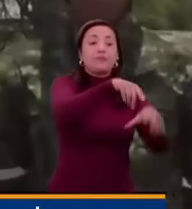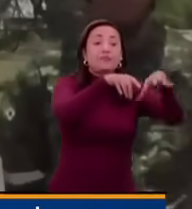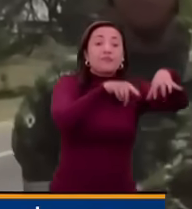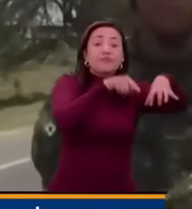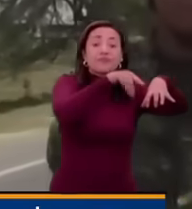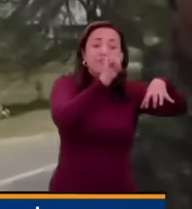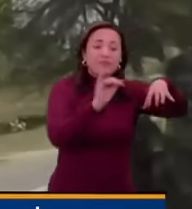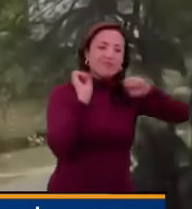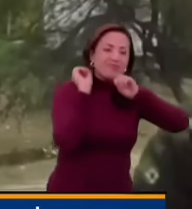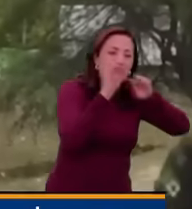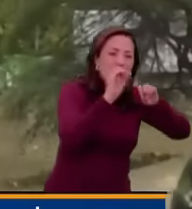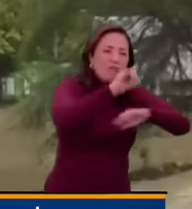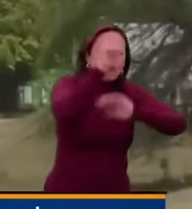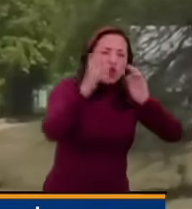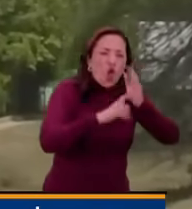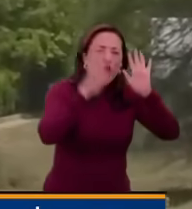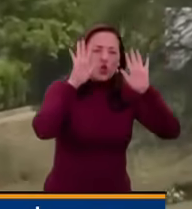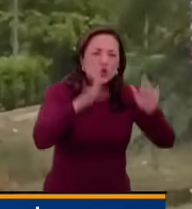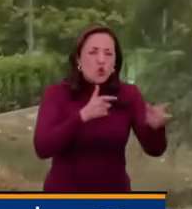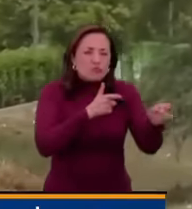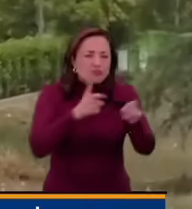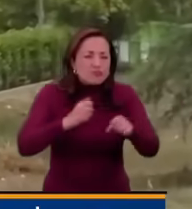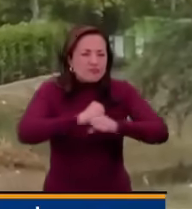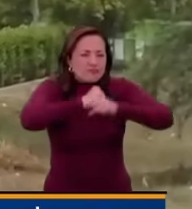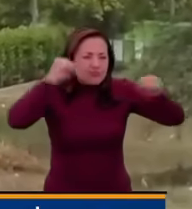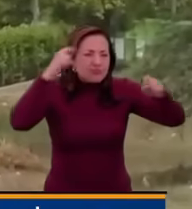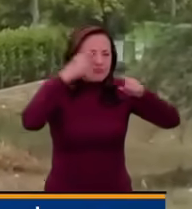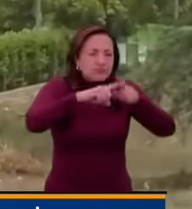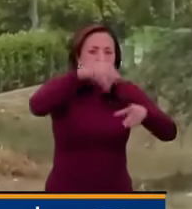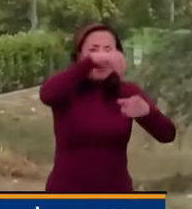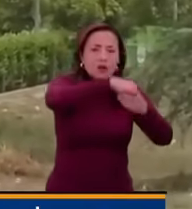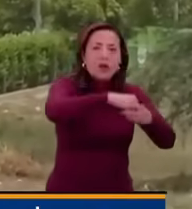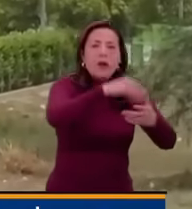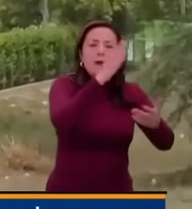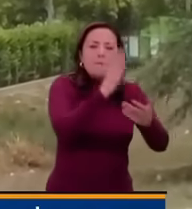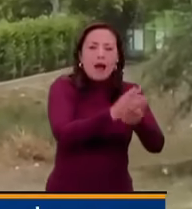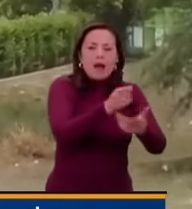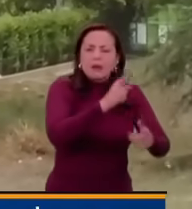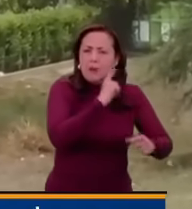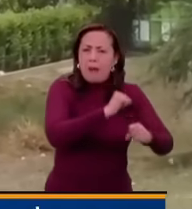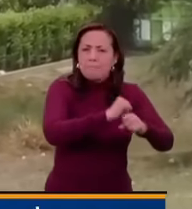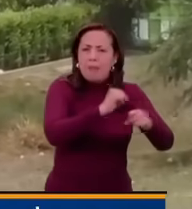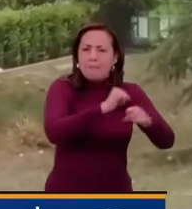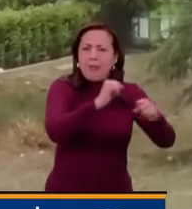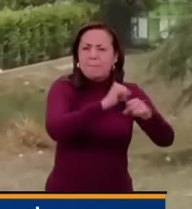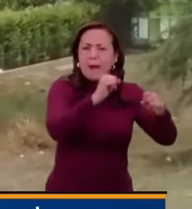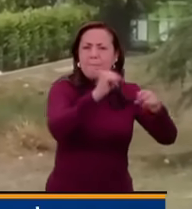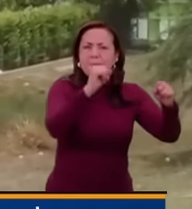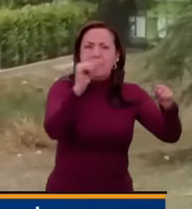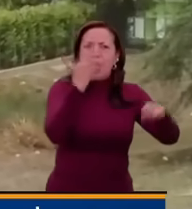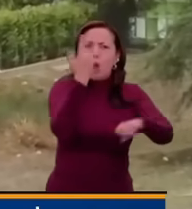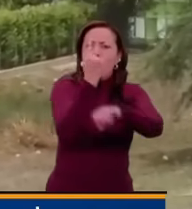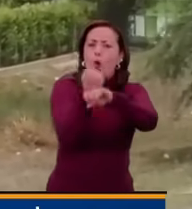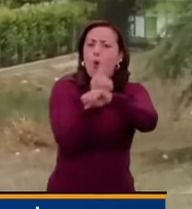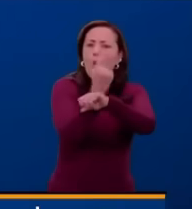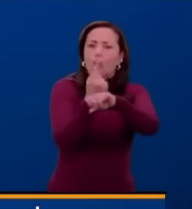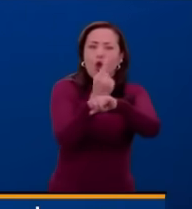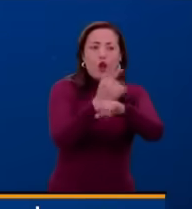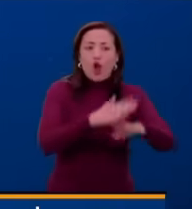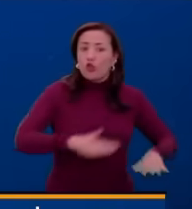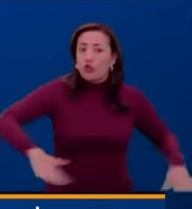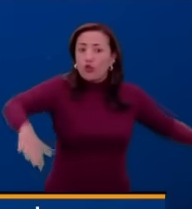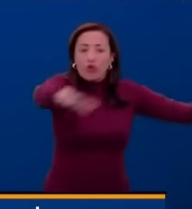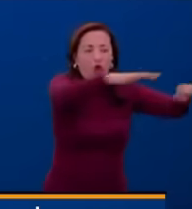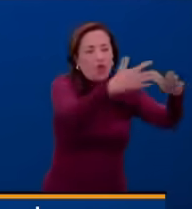almacena todo lo que tiene que ver con armamentos y explosivos se han estado detonando por más de una hora toda la zona fue evacuada